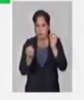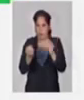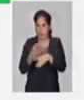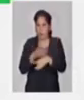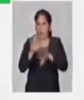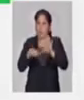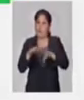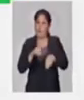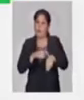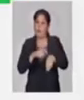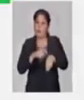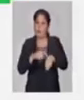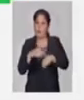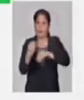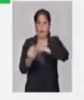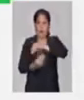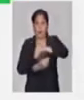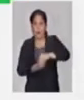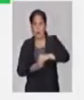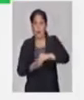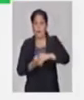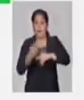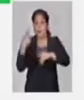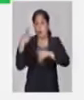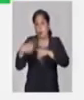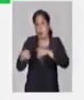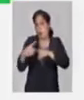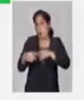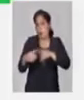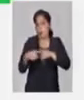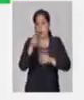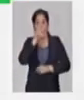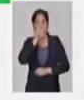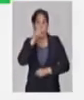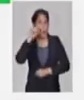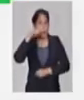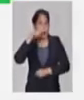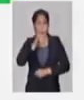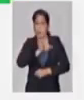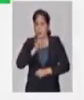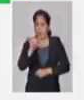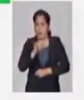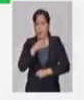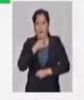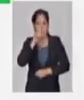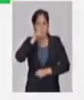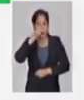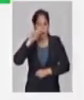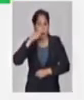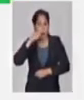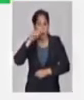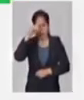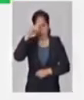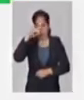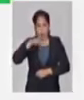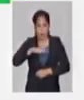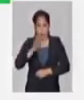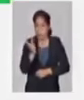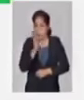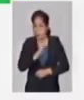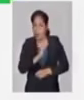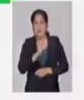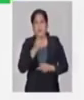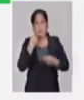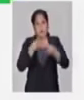momentos donde se cambian los sustidos por otros conceptos y el pollo participa, pero si no es el pollo de los niños, o sea, sí